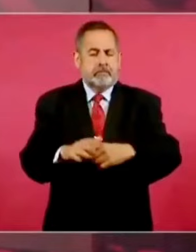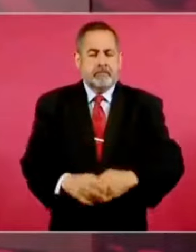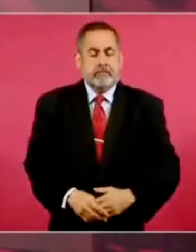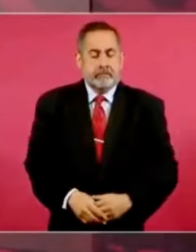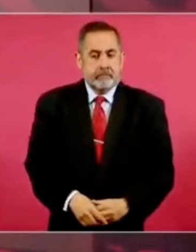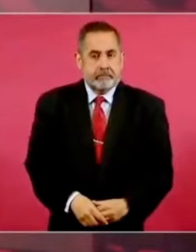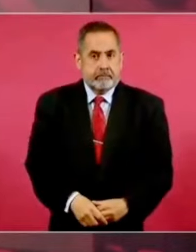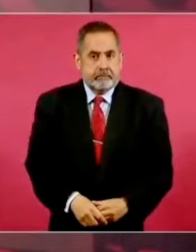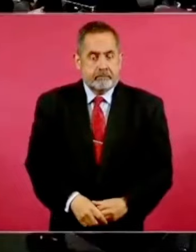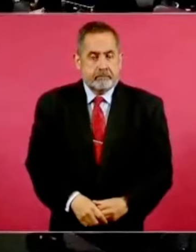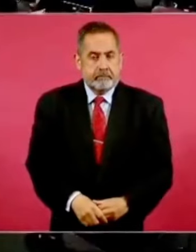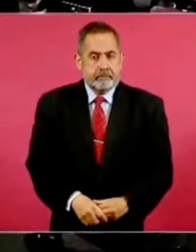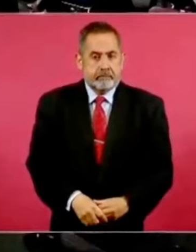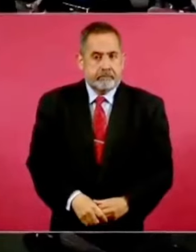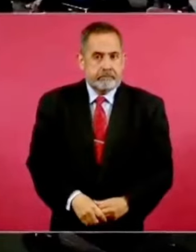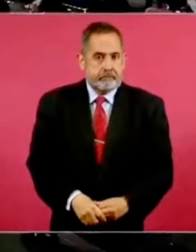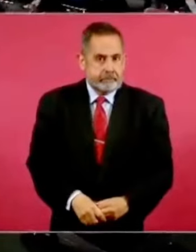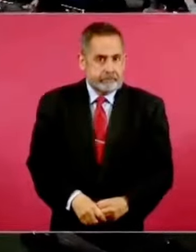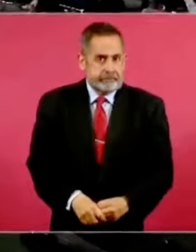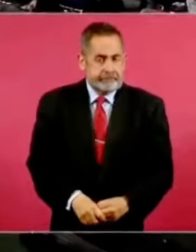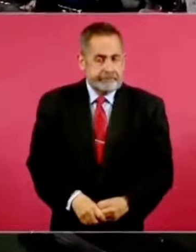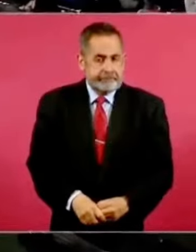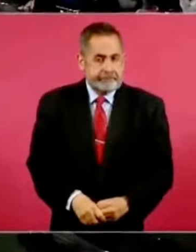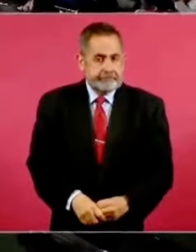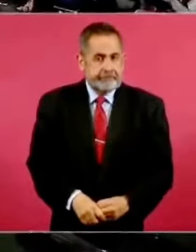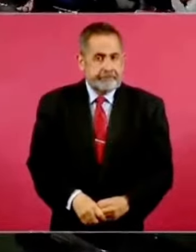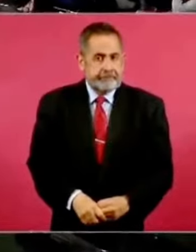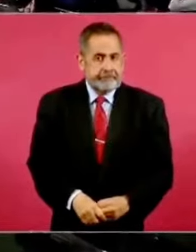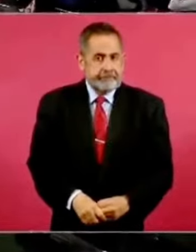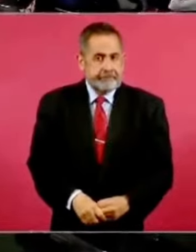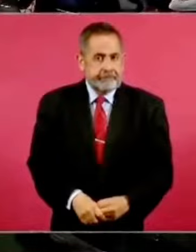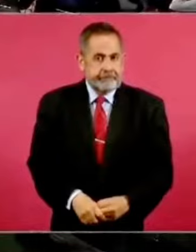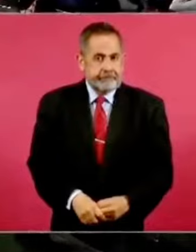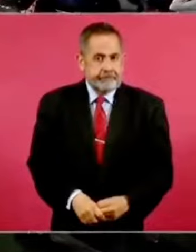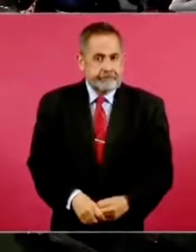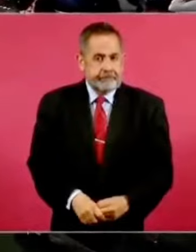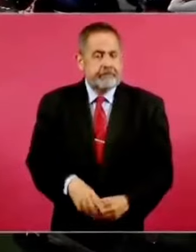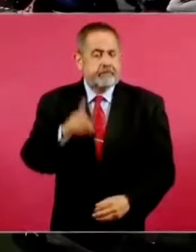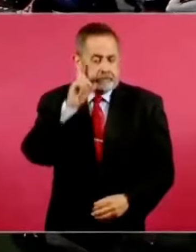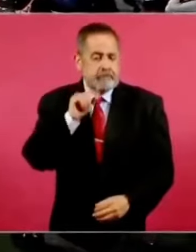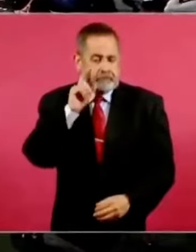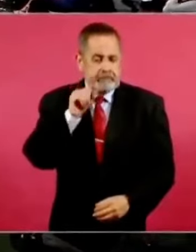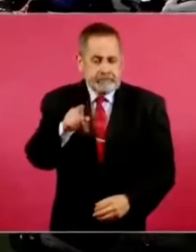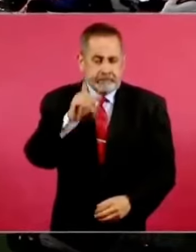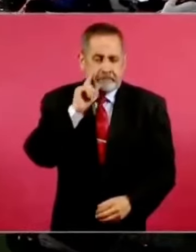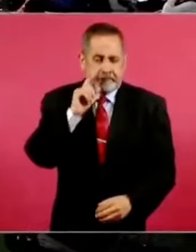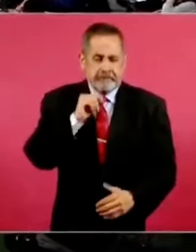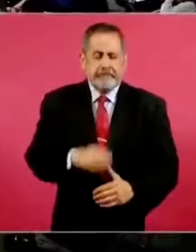Mañana.